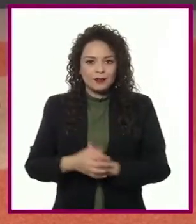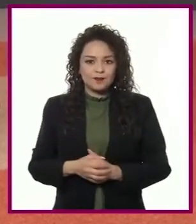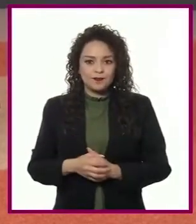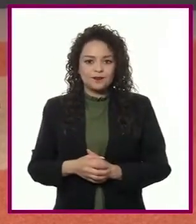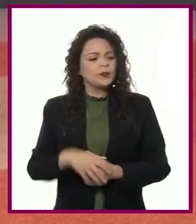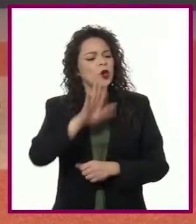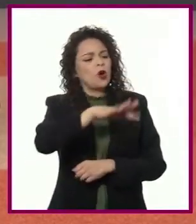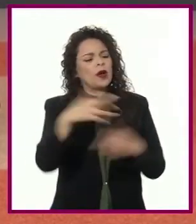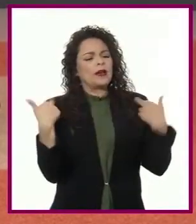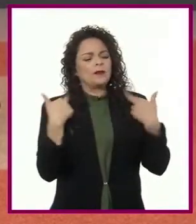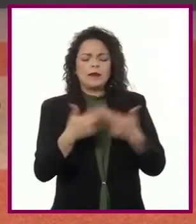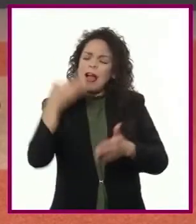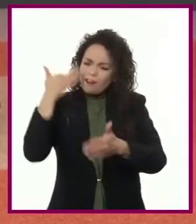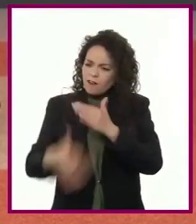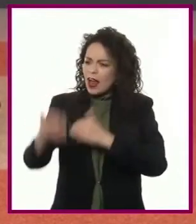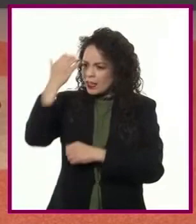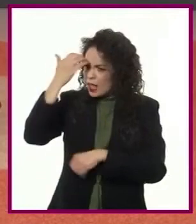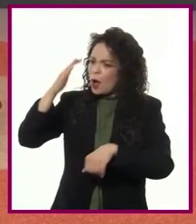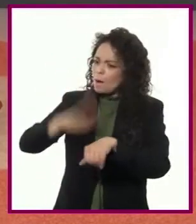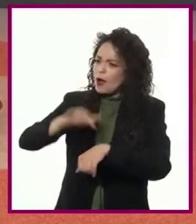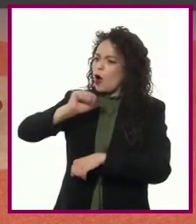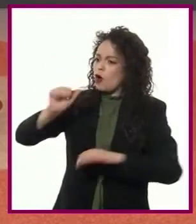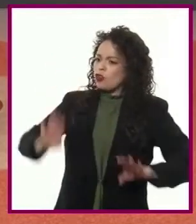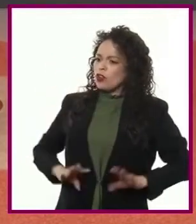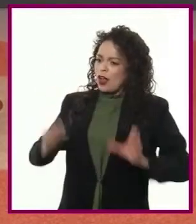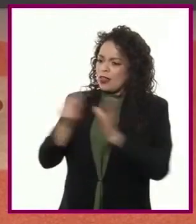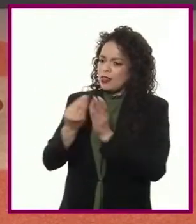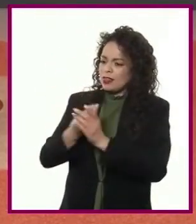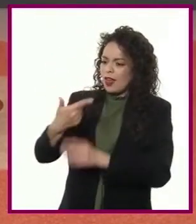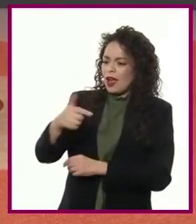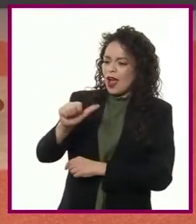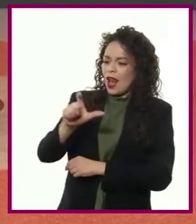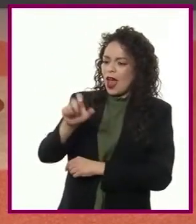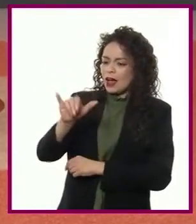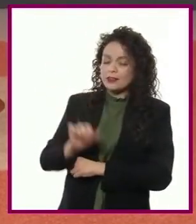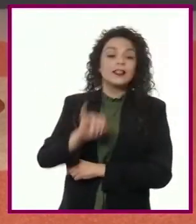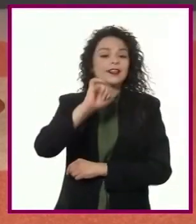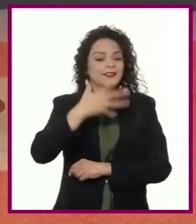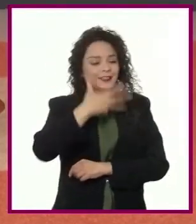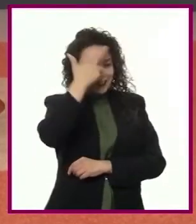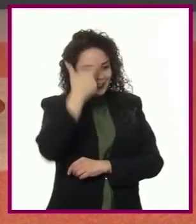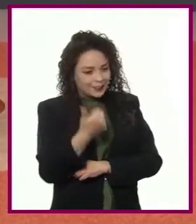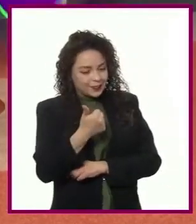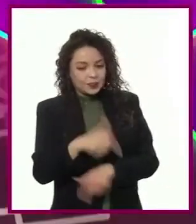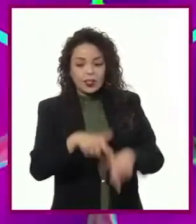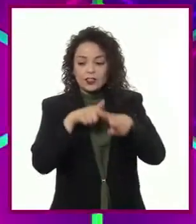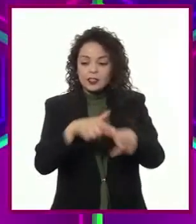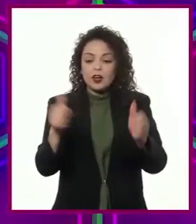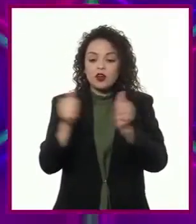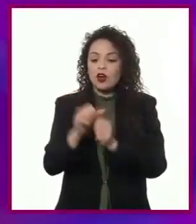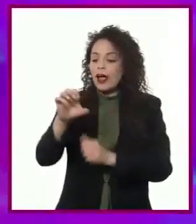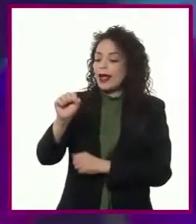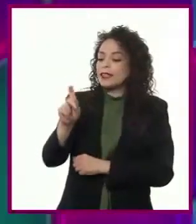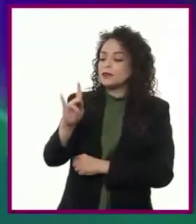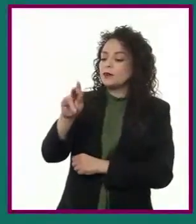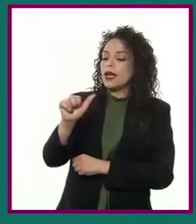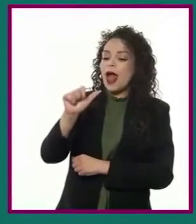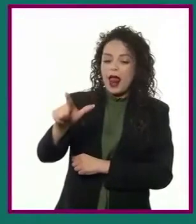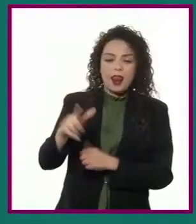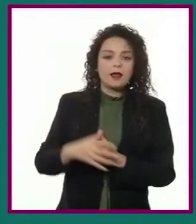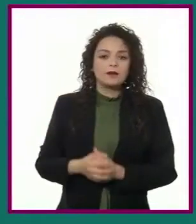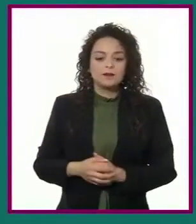¿no? Tienes mucha razón, Daniel. Continuemos con las galaxias espirales. Estas